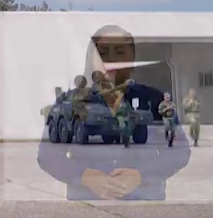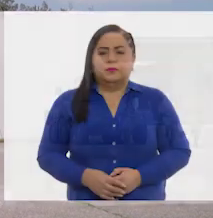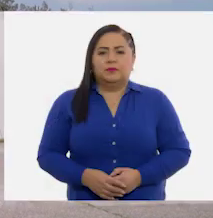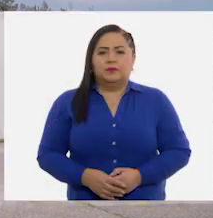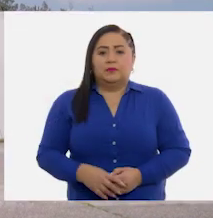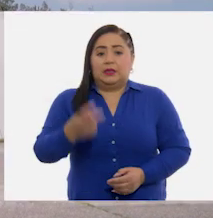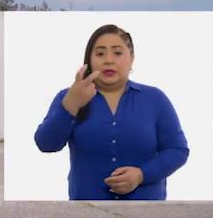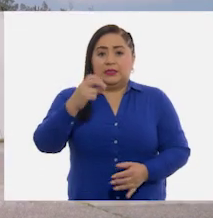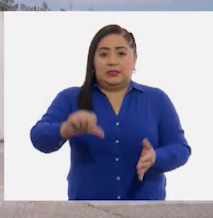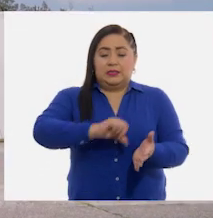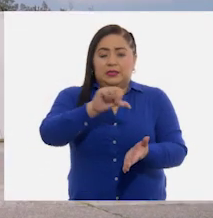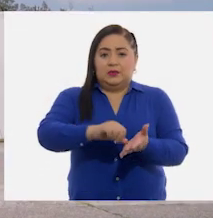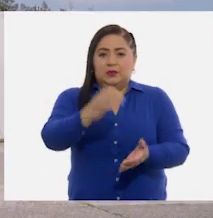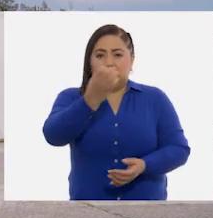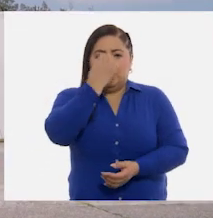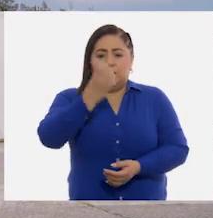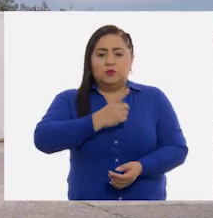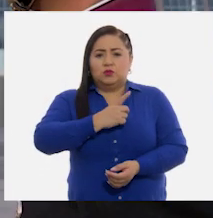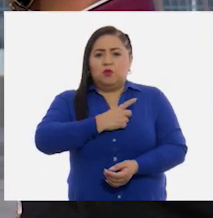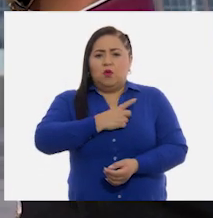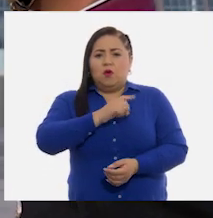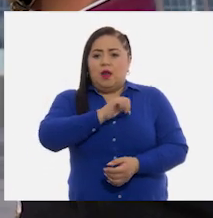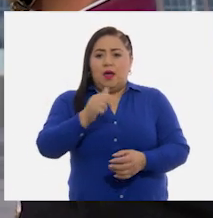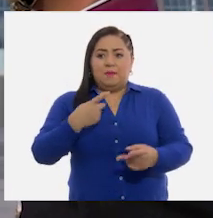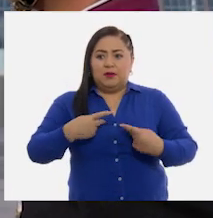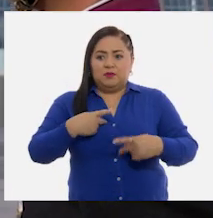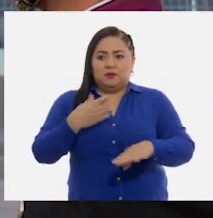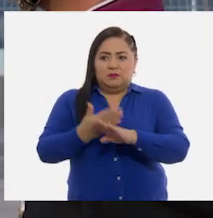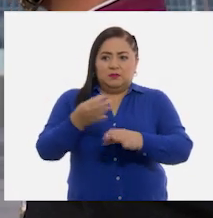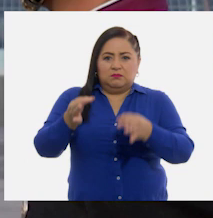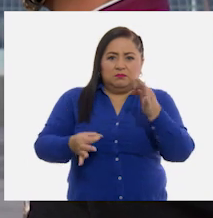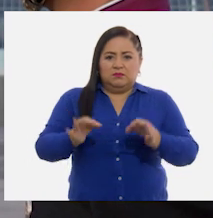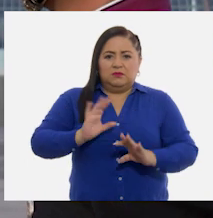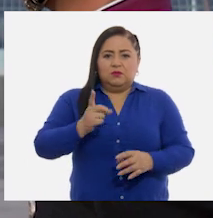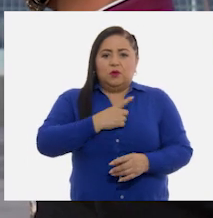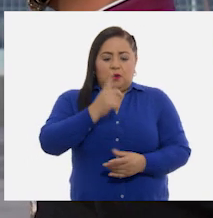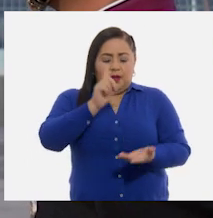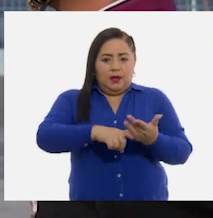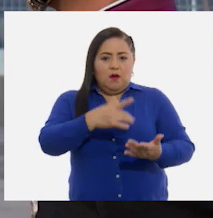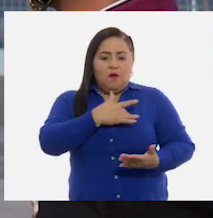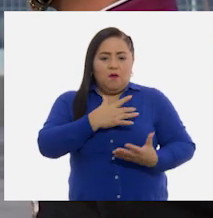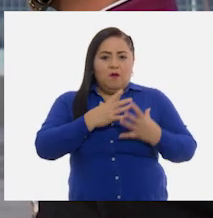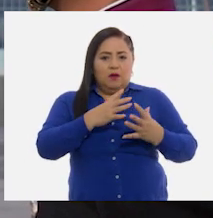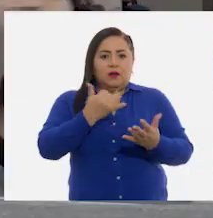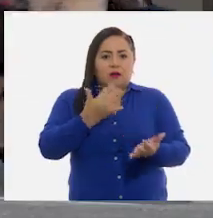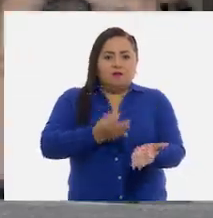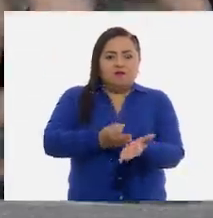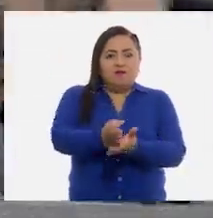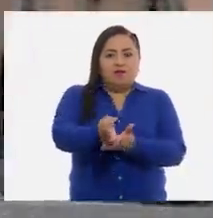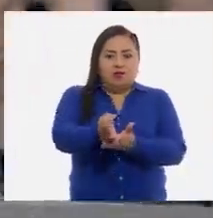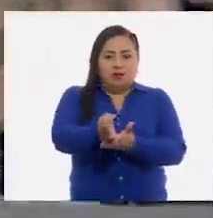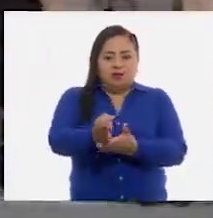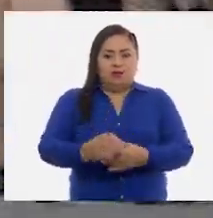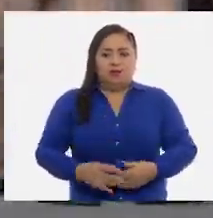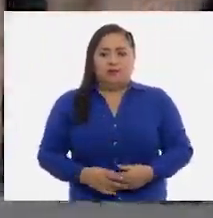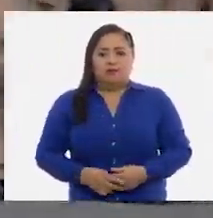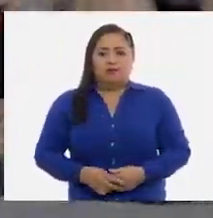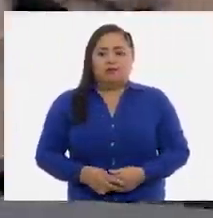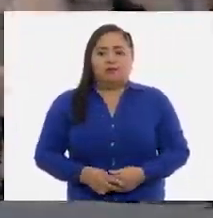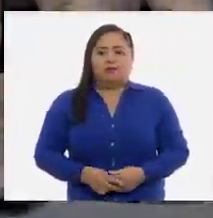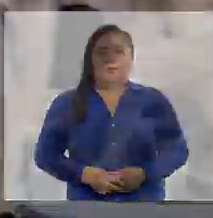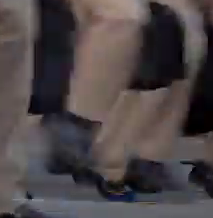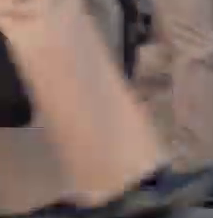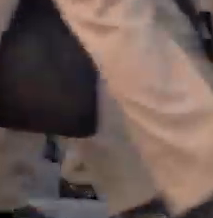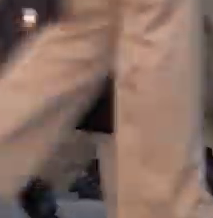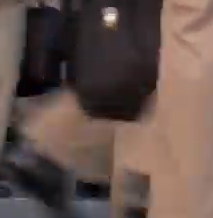En este centro educativo solo se juzga a las personas por el tamaño de su corazón y su lealtad. Agustín Melgar.